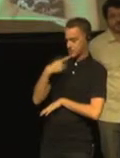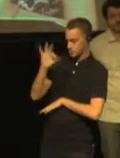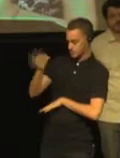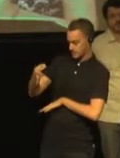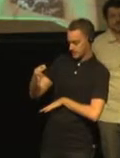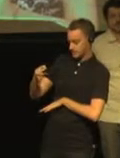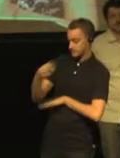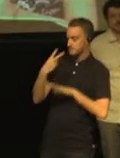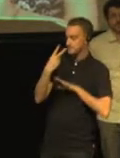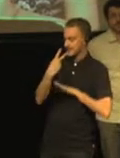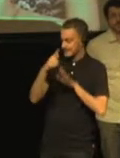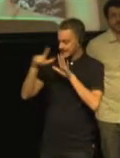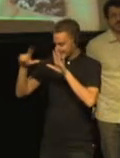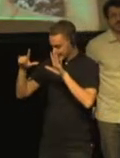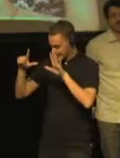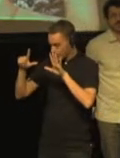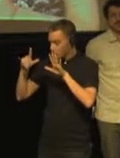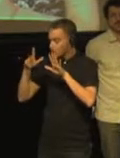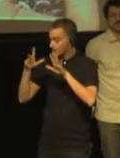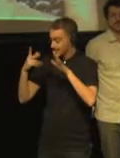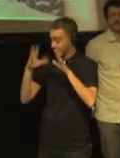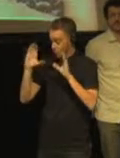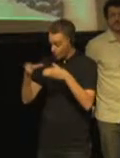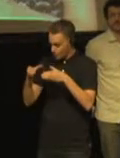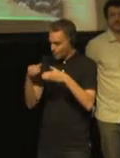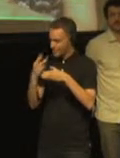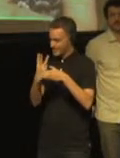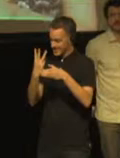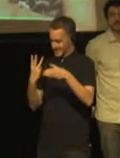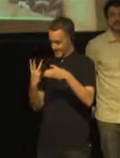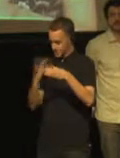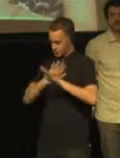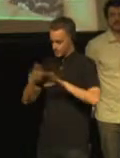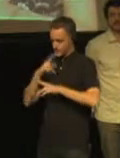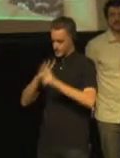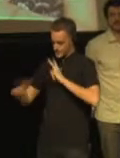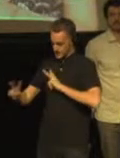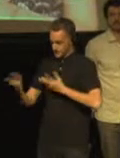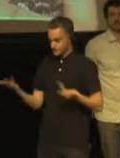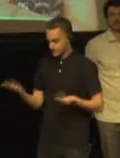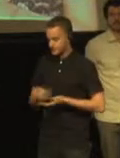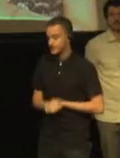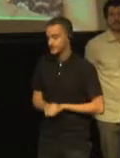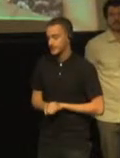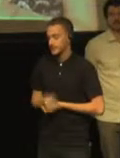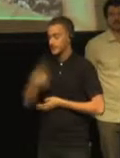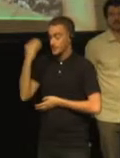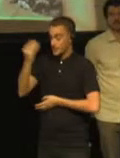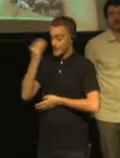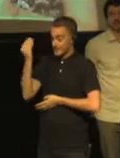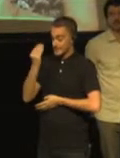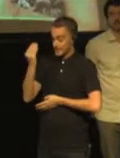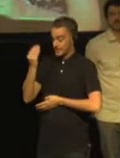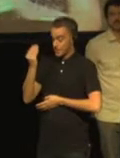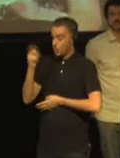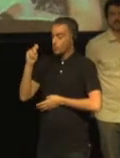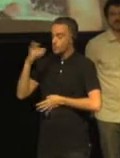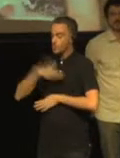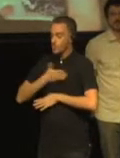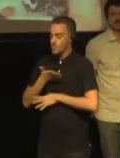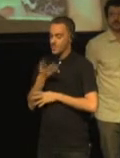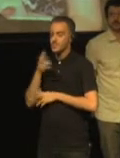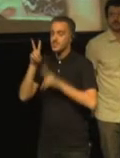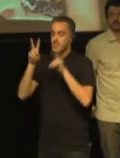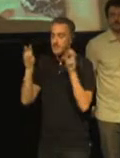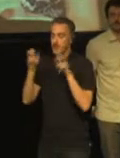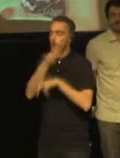27. Caramba, lo cual no nos sorprendió. Pero pensábamos que podríamos obtener más información sobre el número de personas